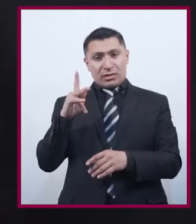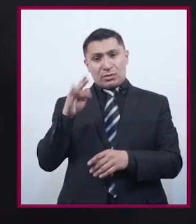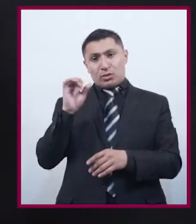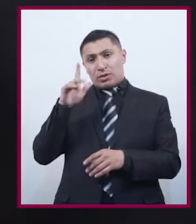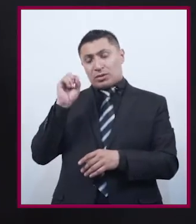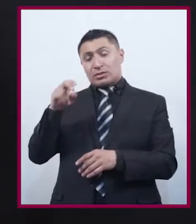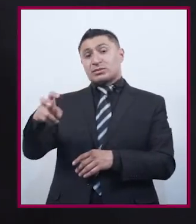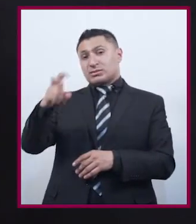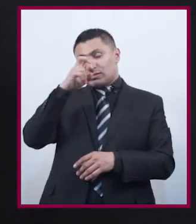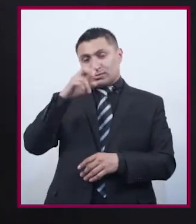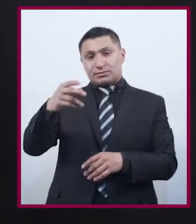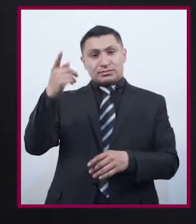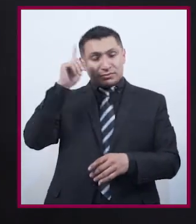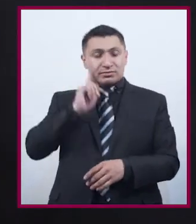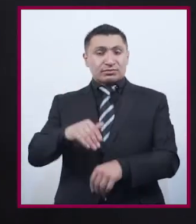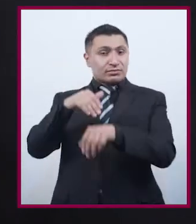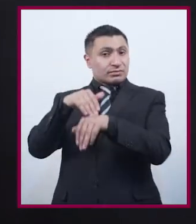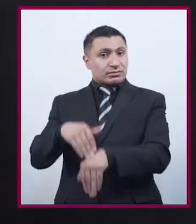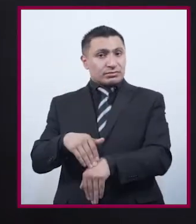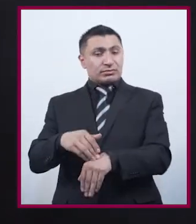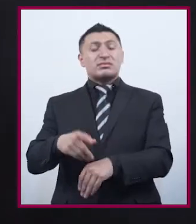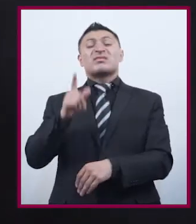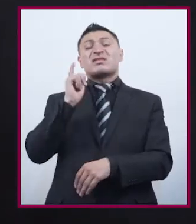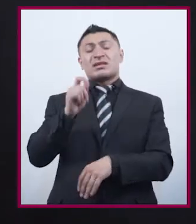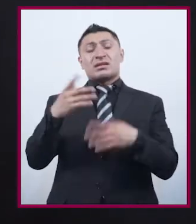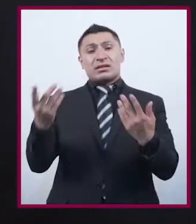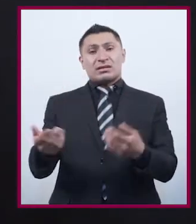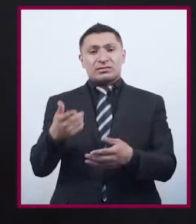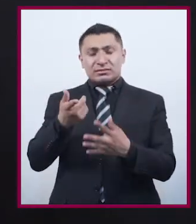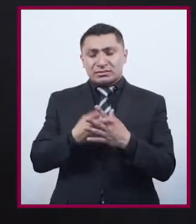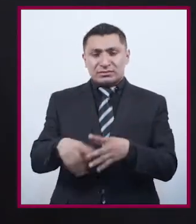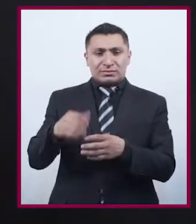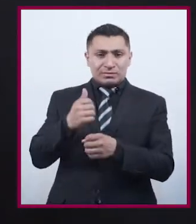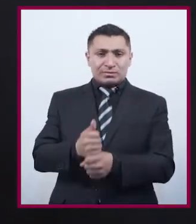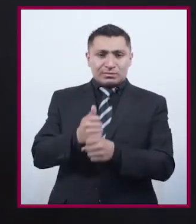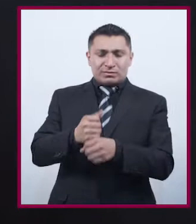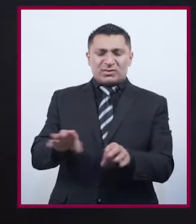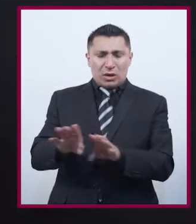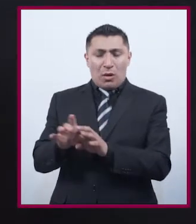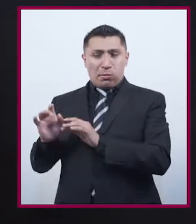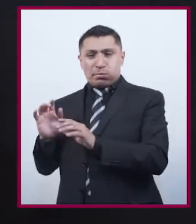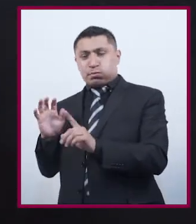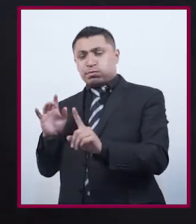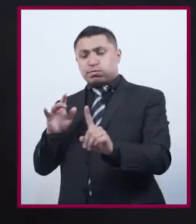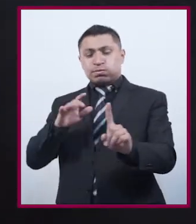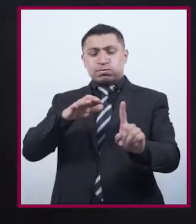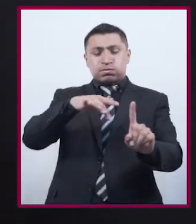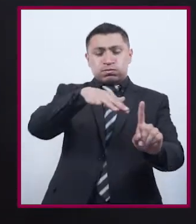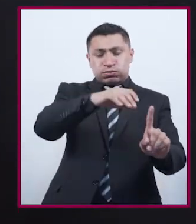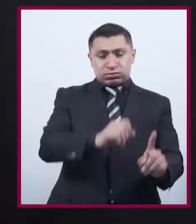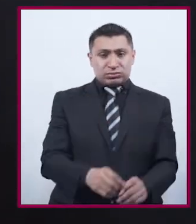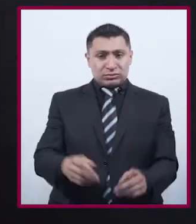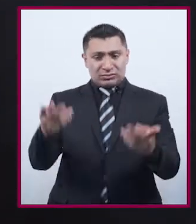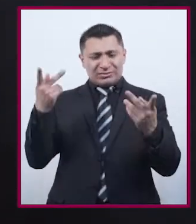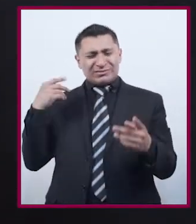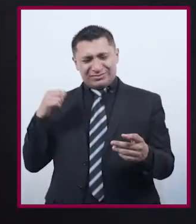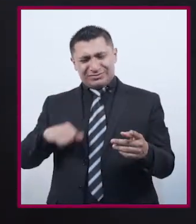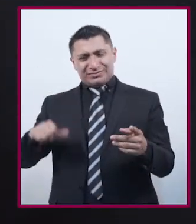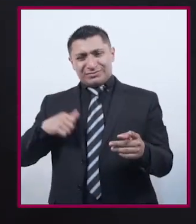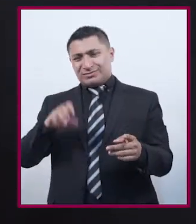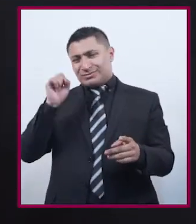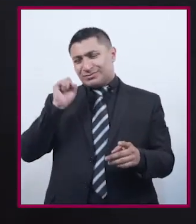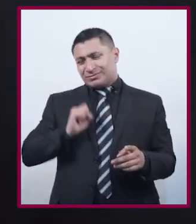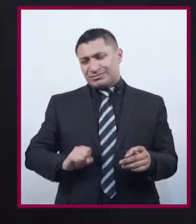la obediencia de las mujeres, quienes comienzan a sufrir una especie de persecución. En aquella época, por el siglo